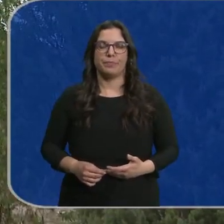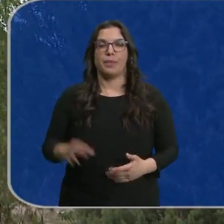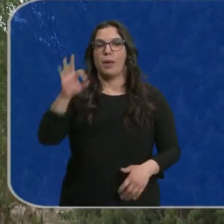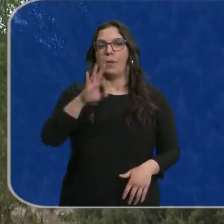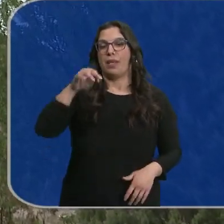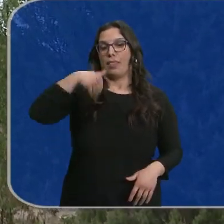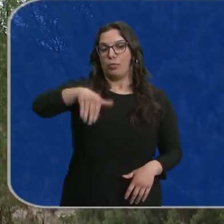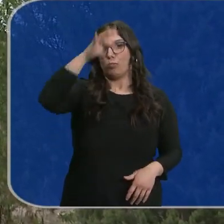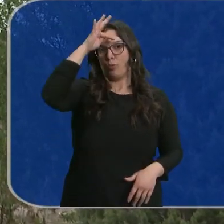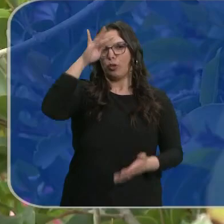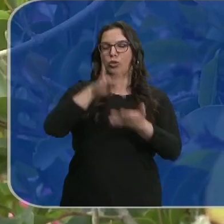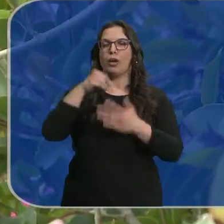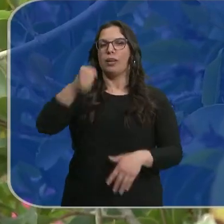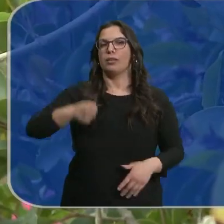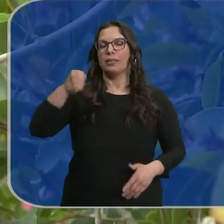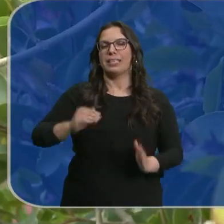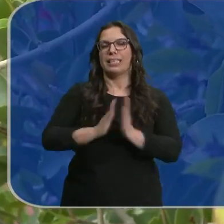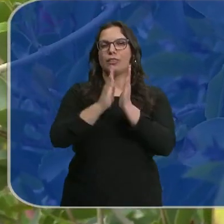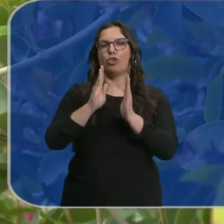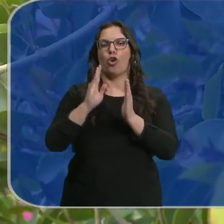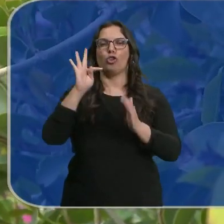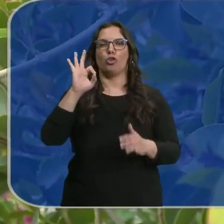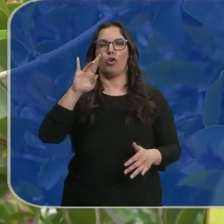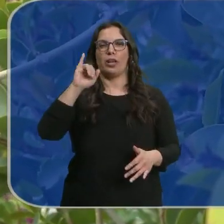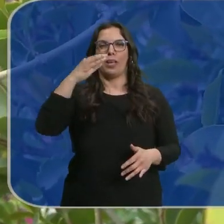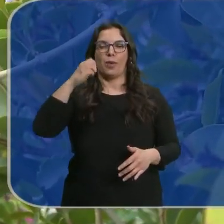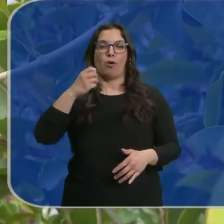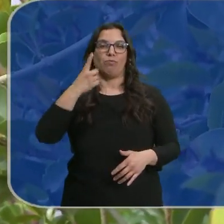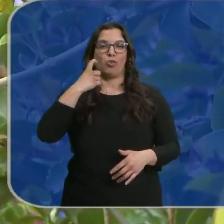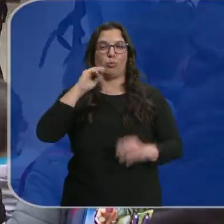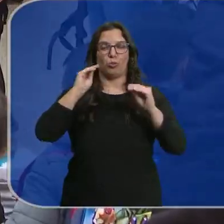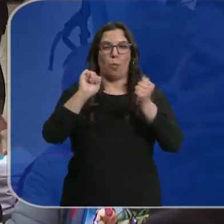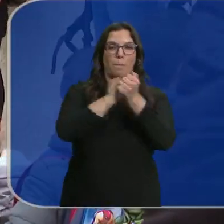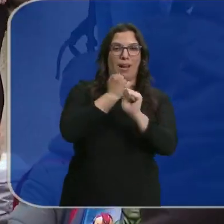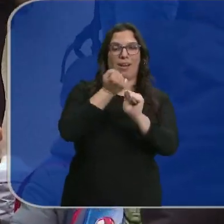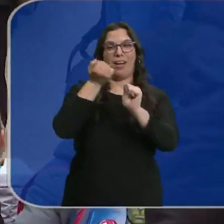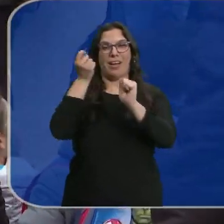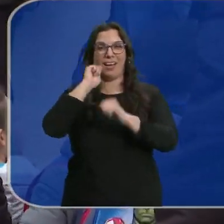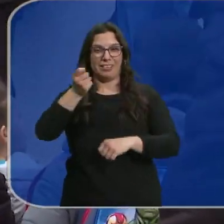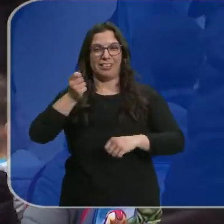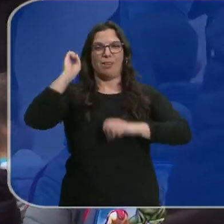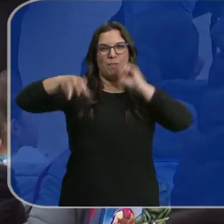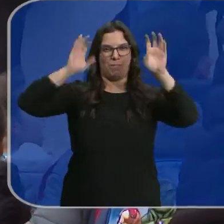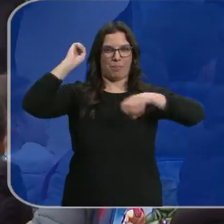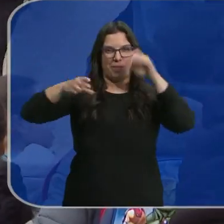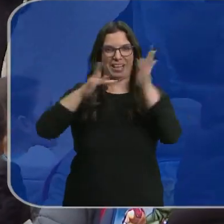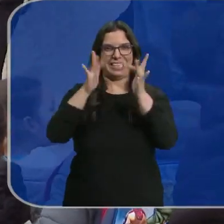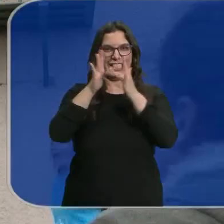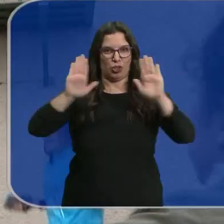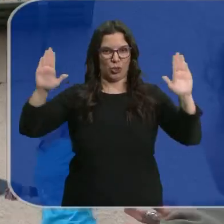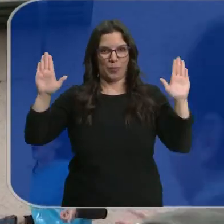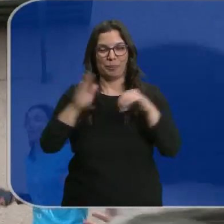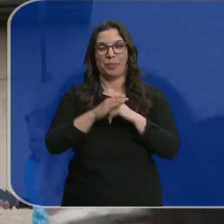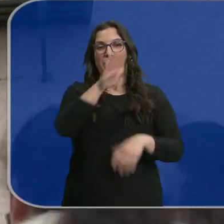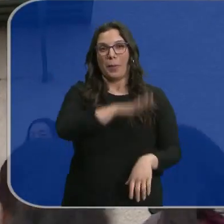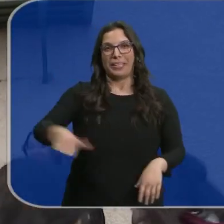Palencia celebra este domingo la romería de Santo Toribio con la tradicional pedrea del pan y el quesillo a los pies del Cristo del Otero. Una tradición que los